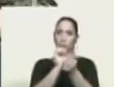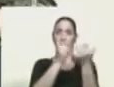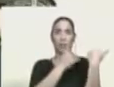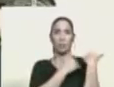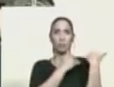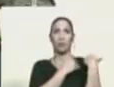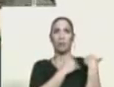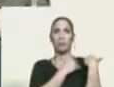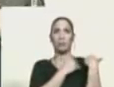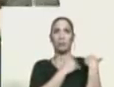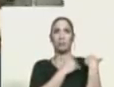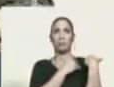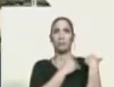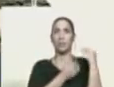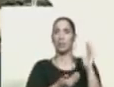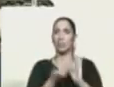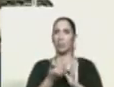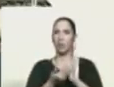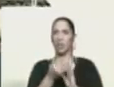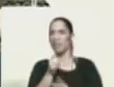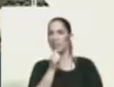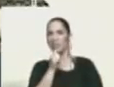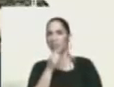el más célebre de esa